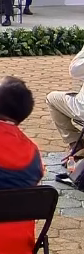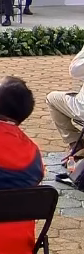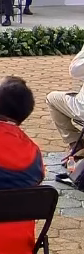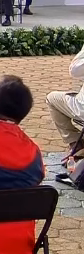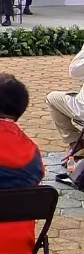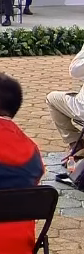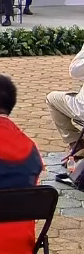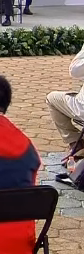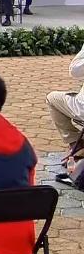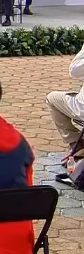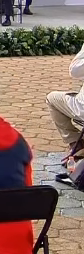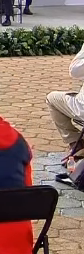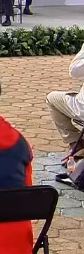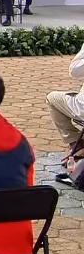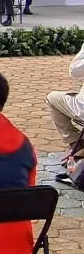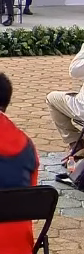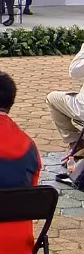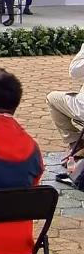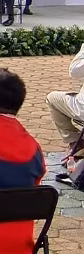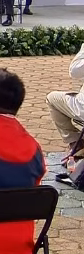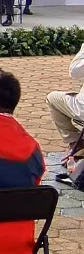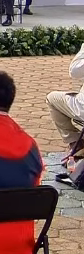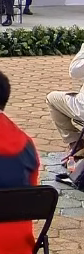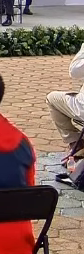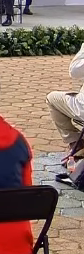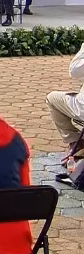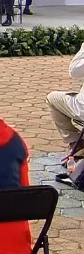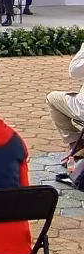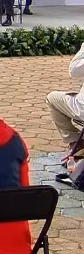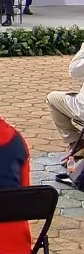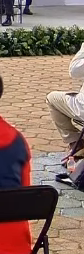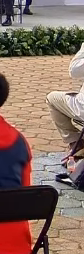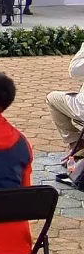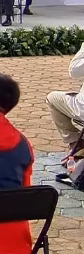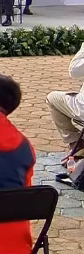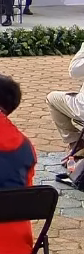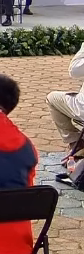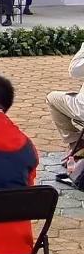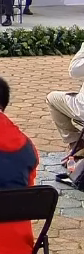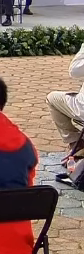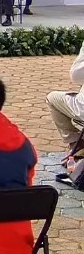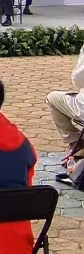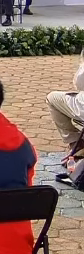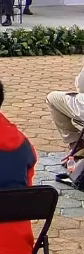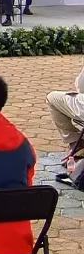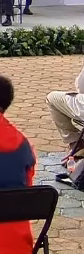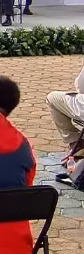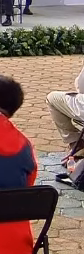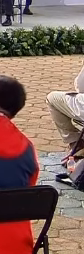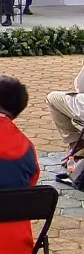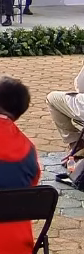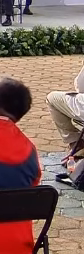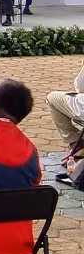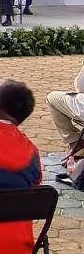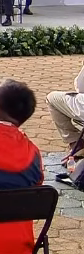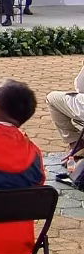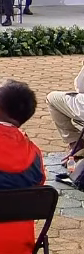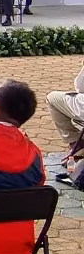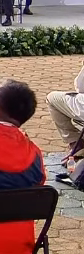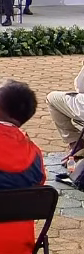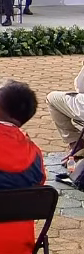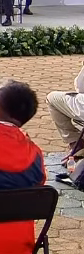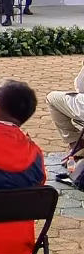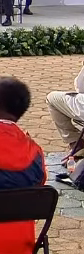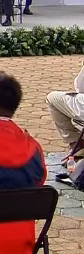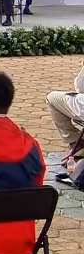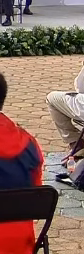vamos a acabar con la comunidad, con la impunidad. ¿Pero cómo? Y claro que los mexicanos todos, sí, la mayoría de los mexicanos está de acuerdo. Totalmente. Ahora, el